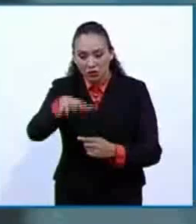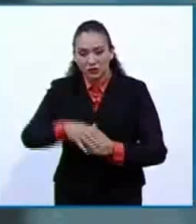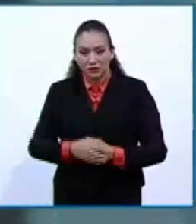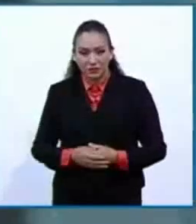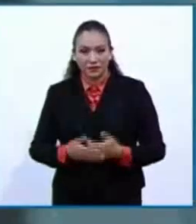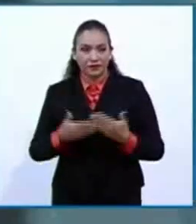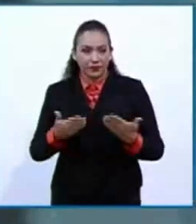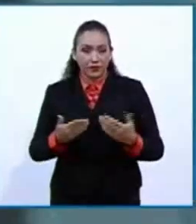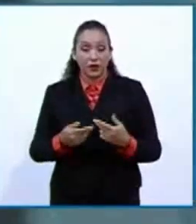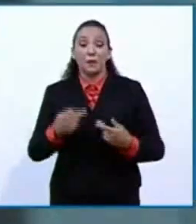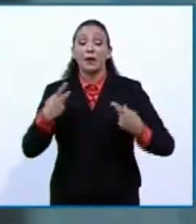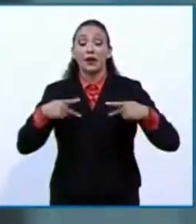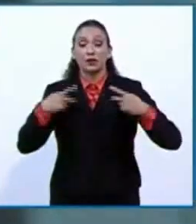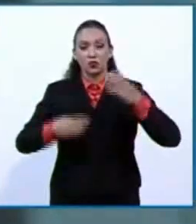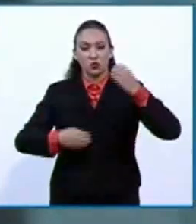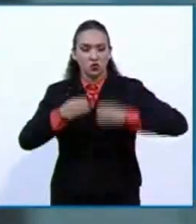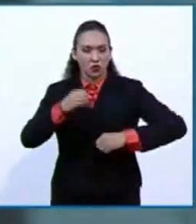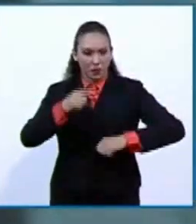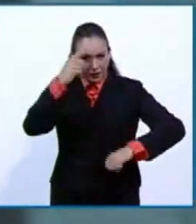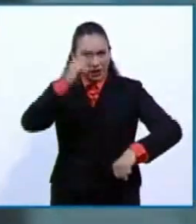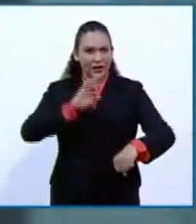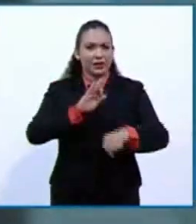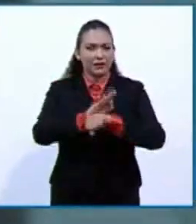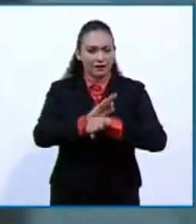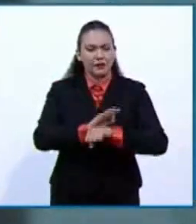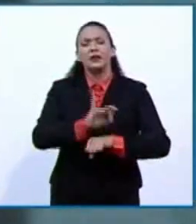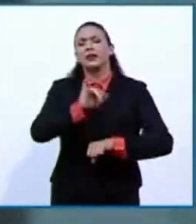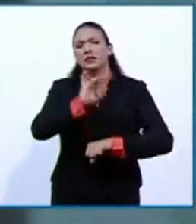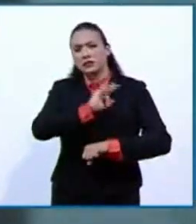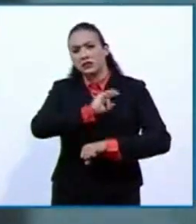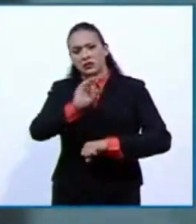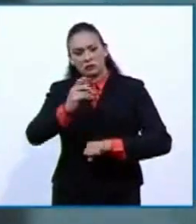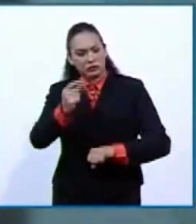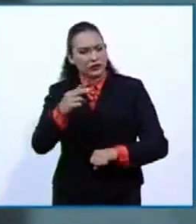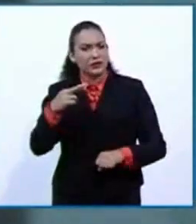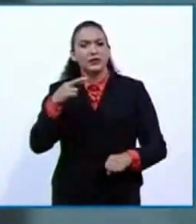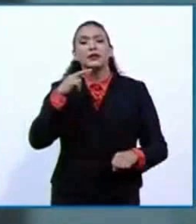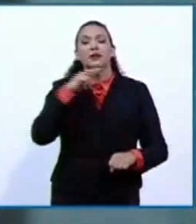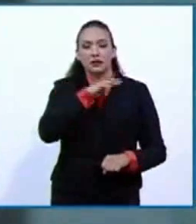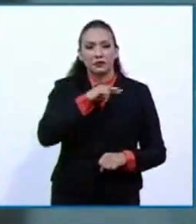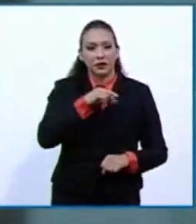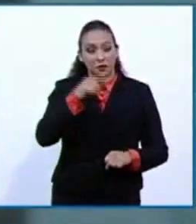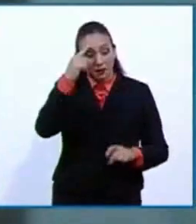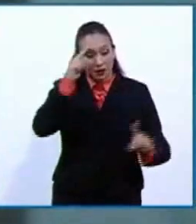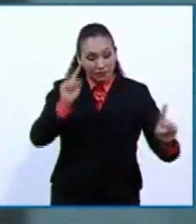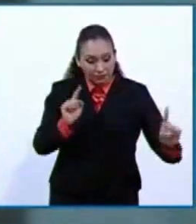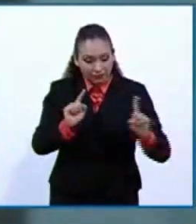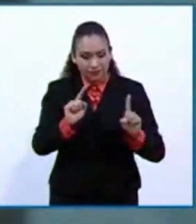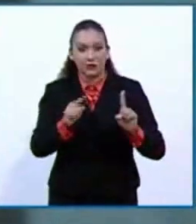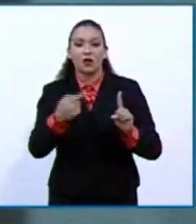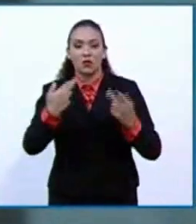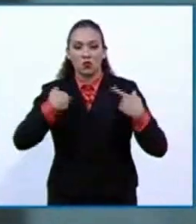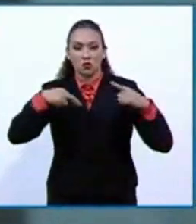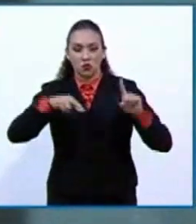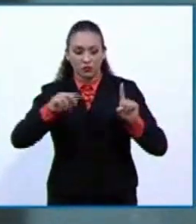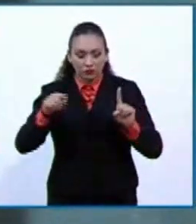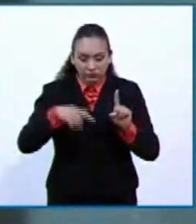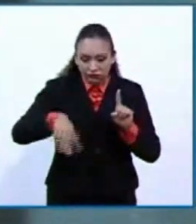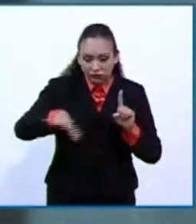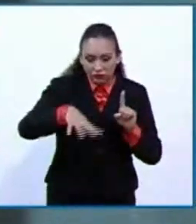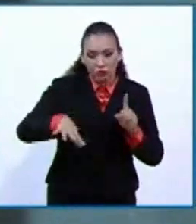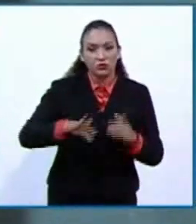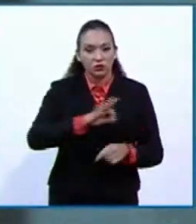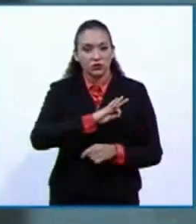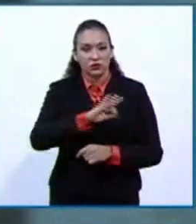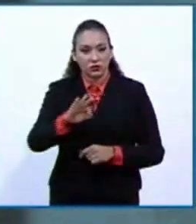personas juzgadoras de amparo pueden ordenar que se aplique inmediata y directamente esta figura, en tanto persista la omisión de los